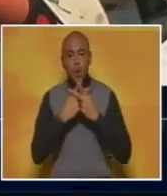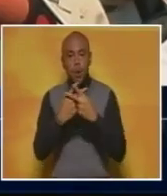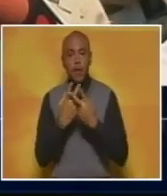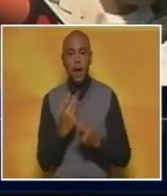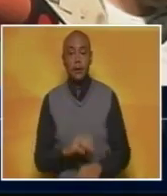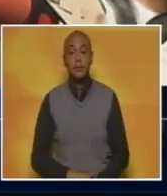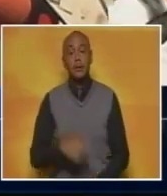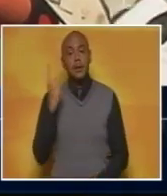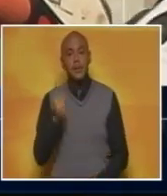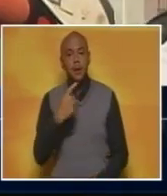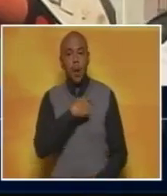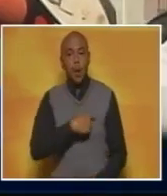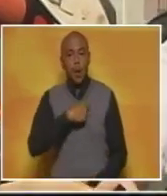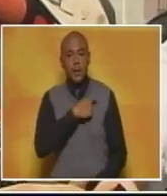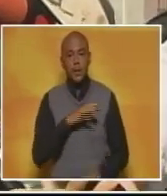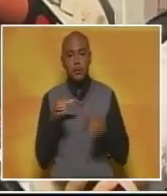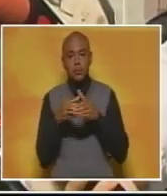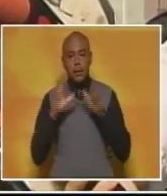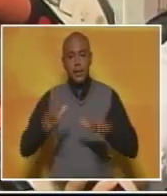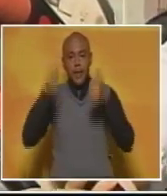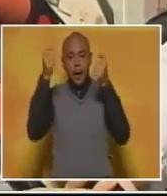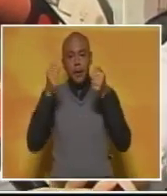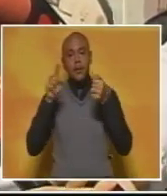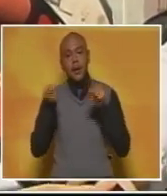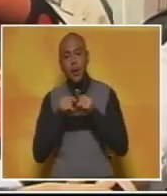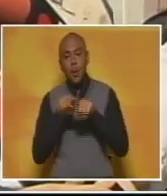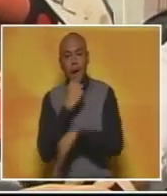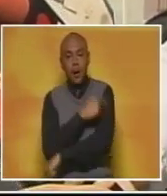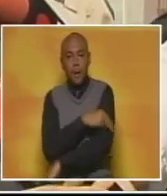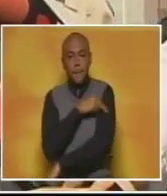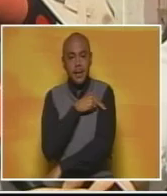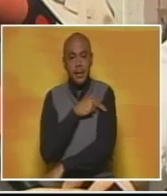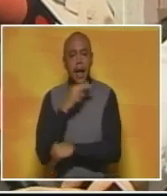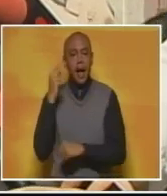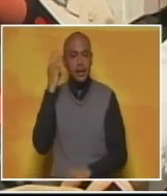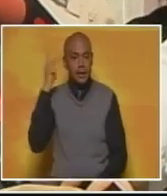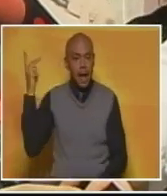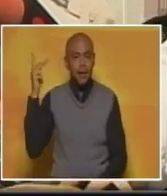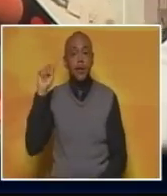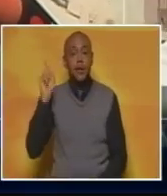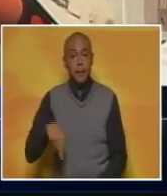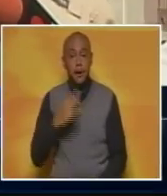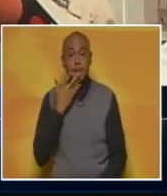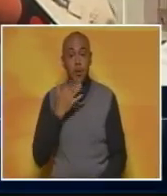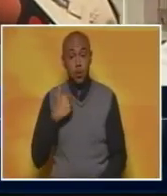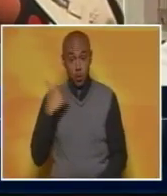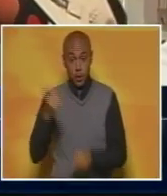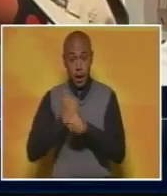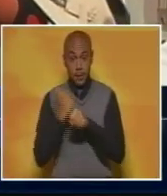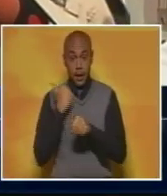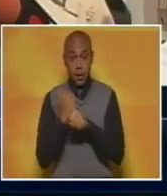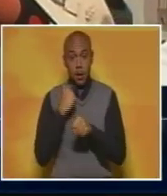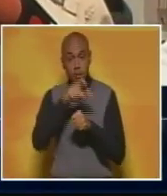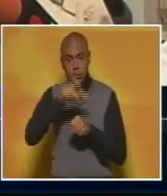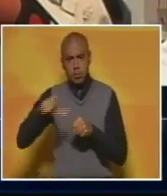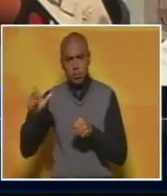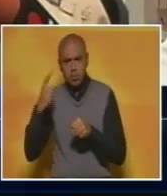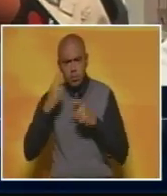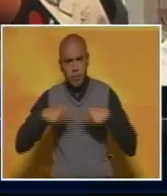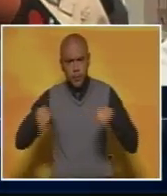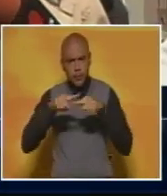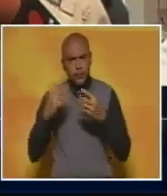Un comité de rescate, así como funciona en el hospital psiquiátrico, ha sido la forma que hemos encontrado los trabajadores para